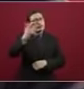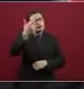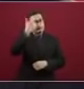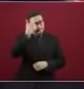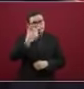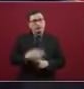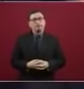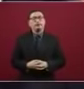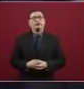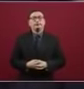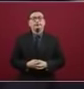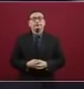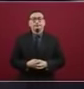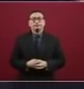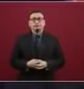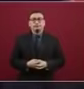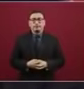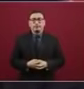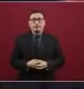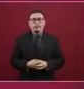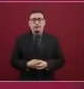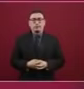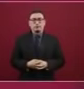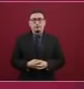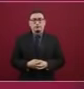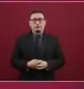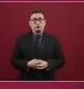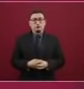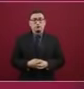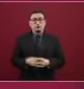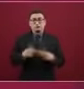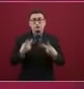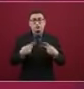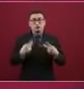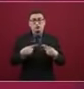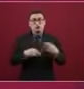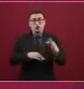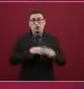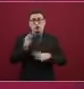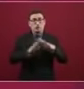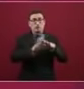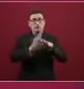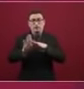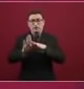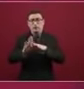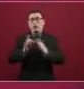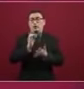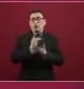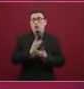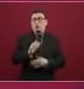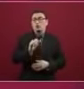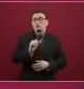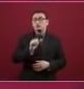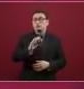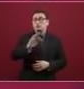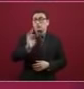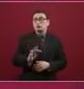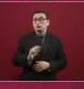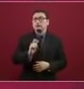de todos los migrantes, solo el 16% son